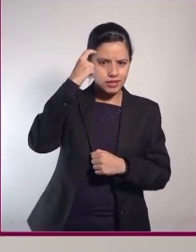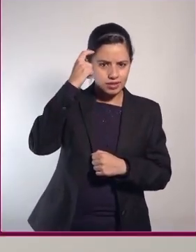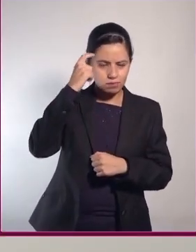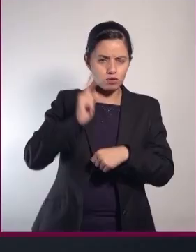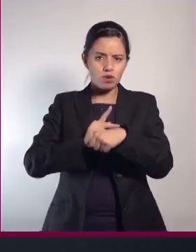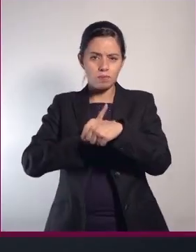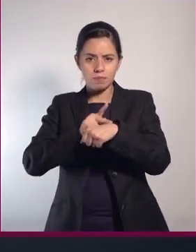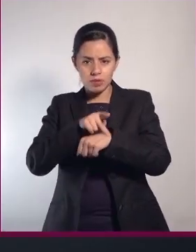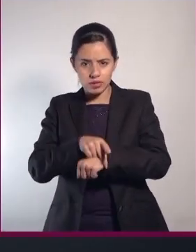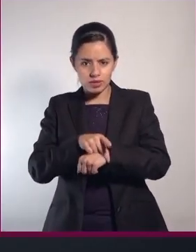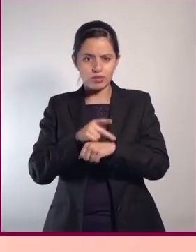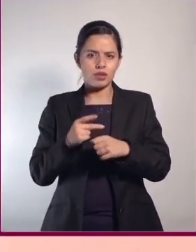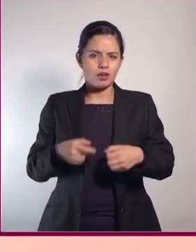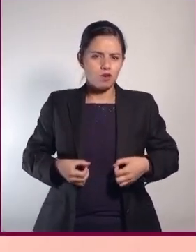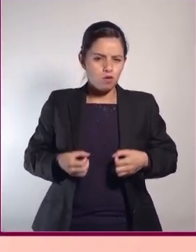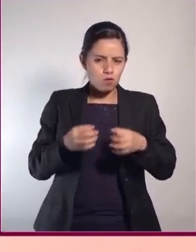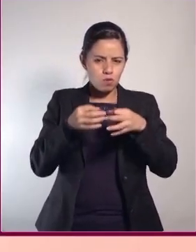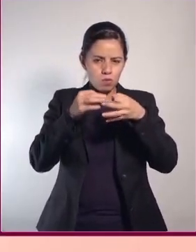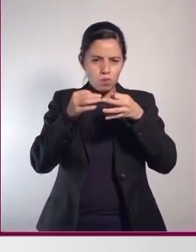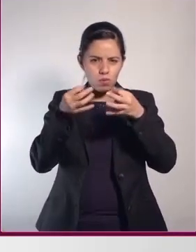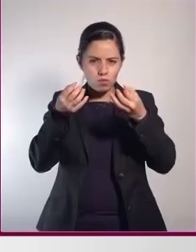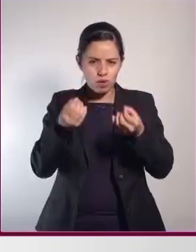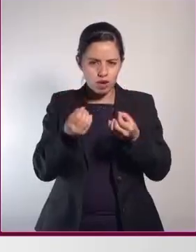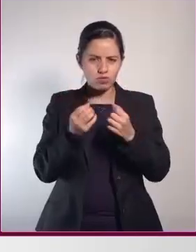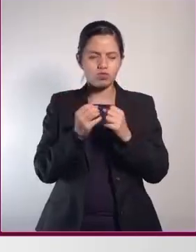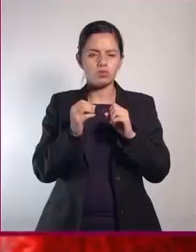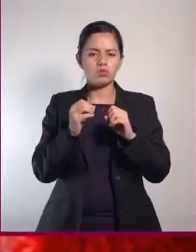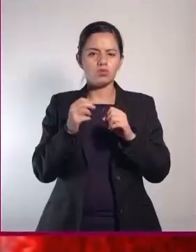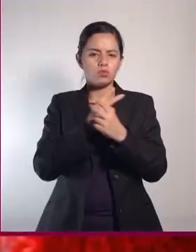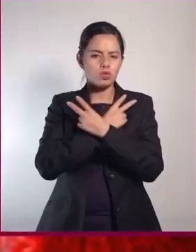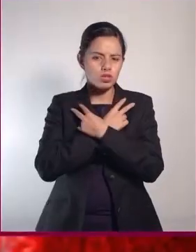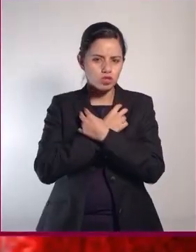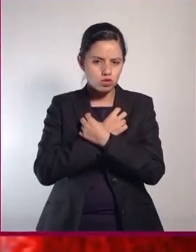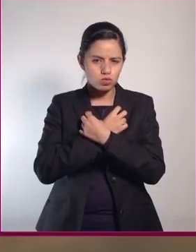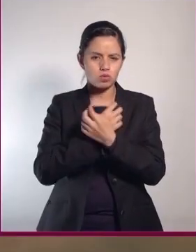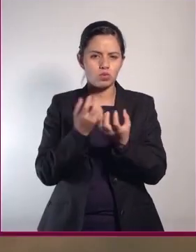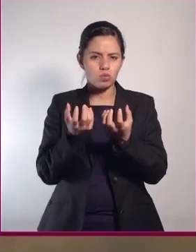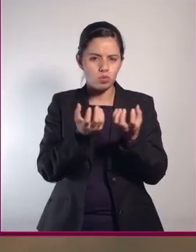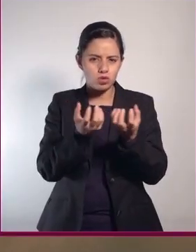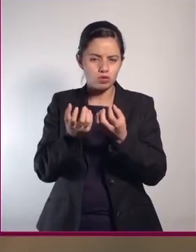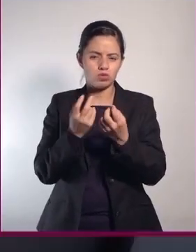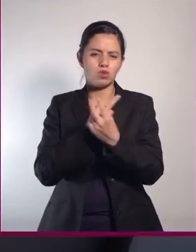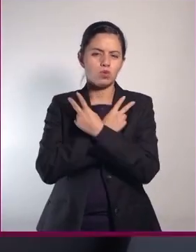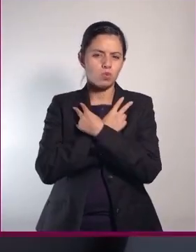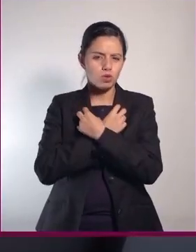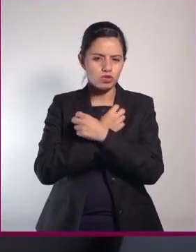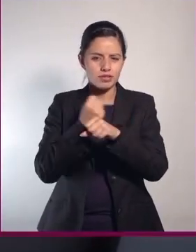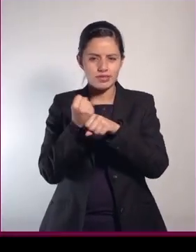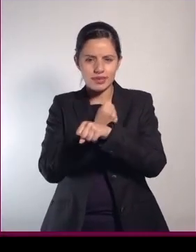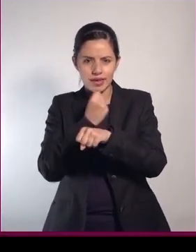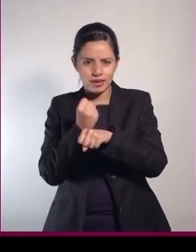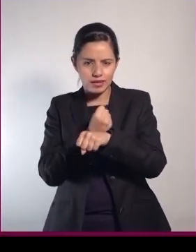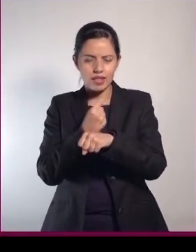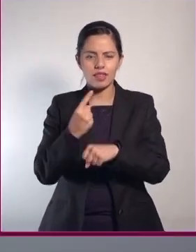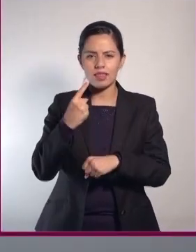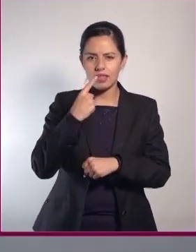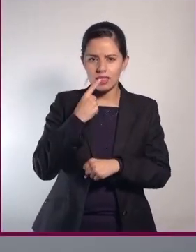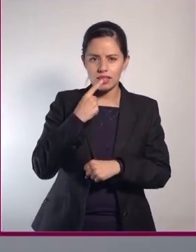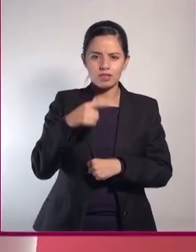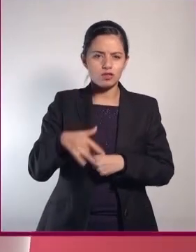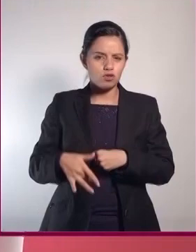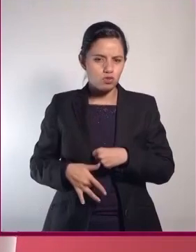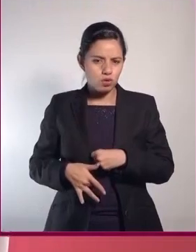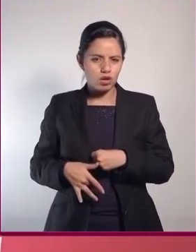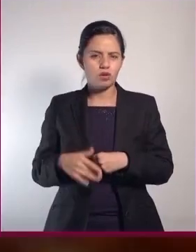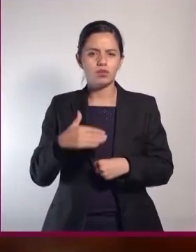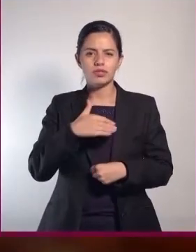la piel, los ovarios, los testículos, los huesos, la sangre, la lengua, el estómago, el hígado, el